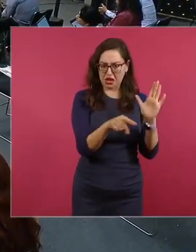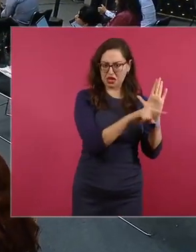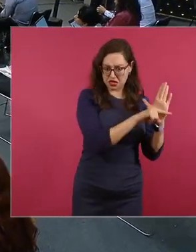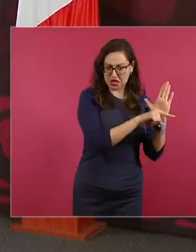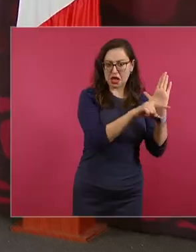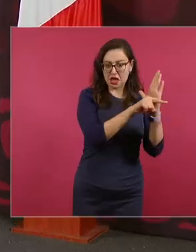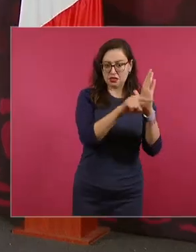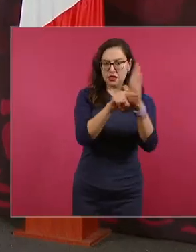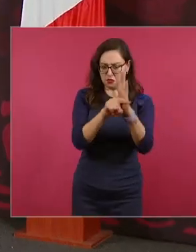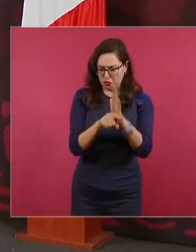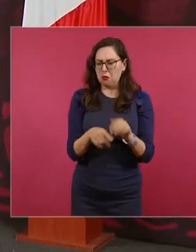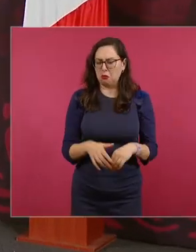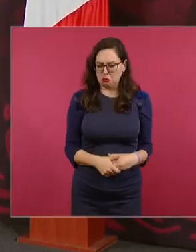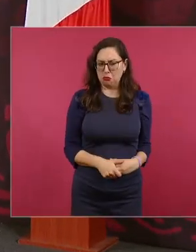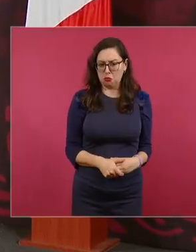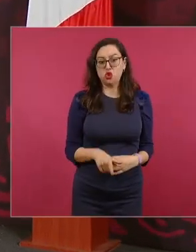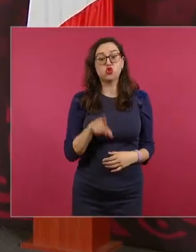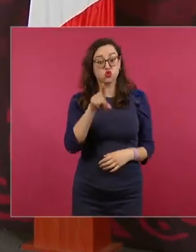al Istmo